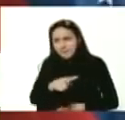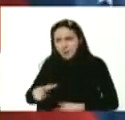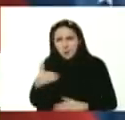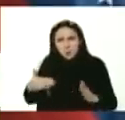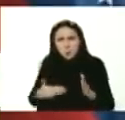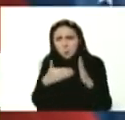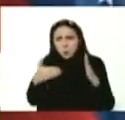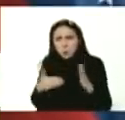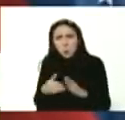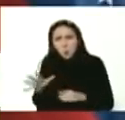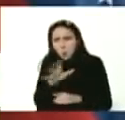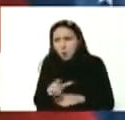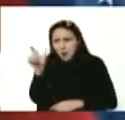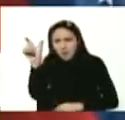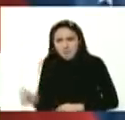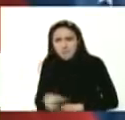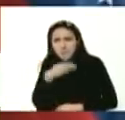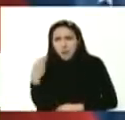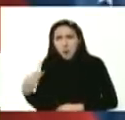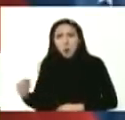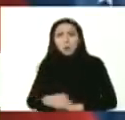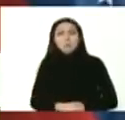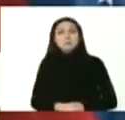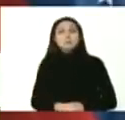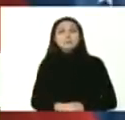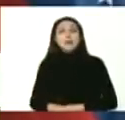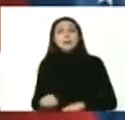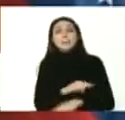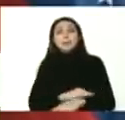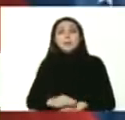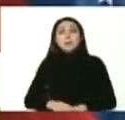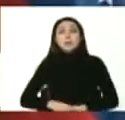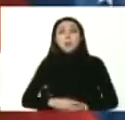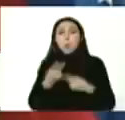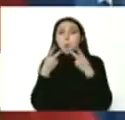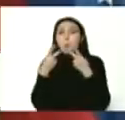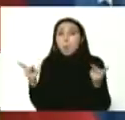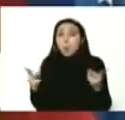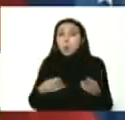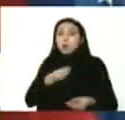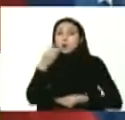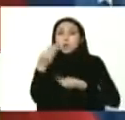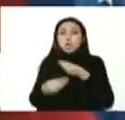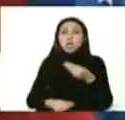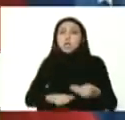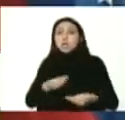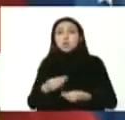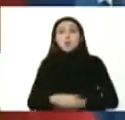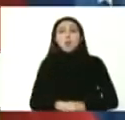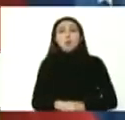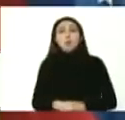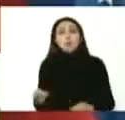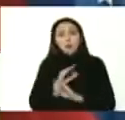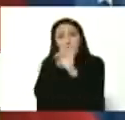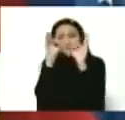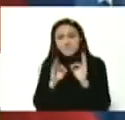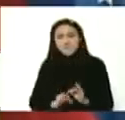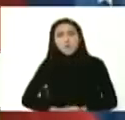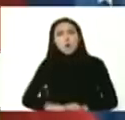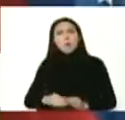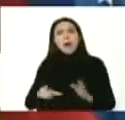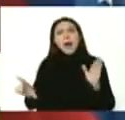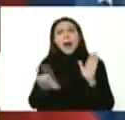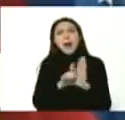que ofendieron a este adolescente, el Ministerio Público ejerció un mecanismo legal que se llama el